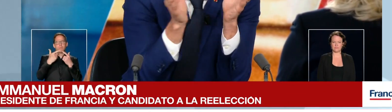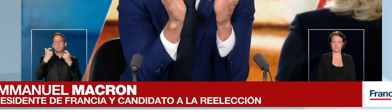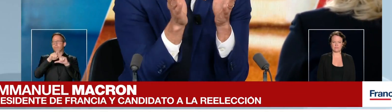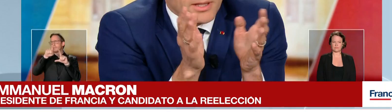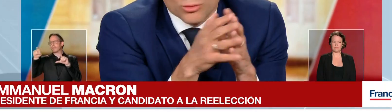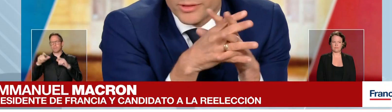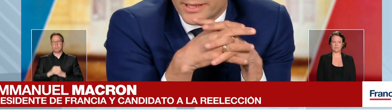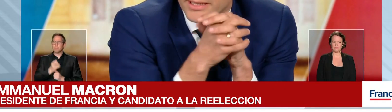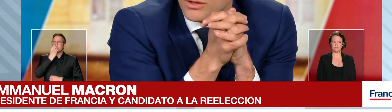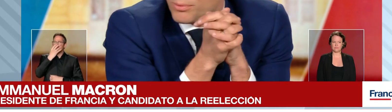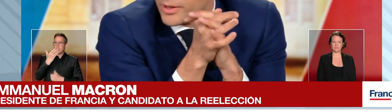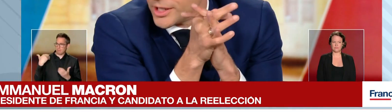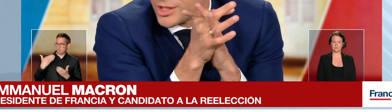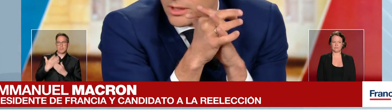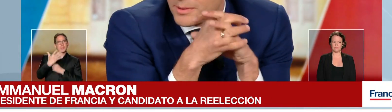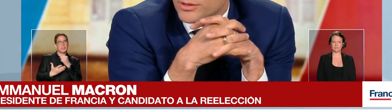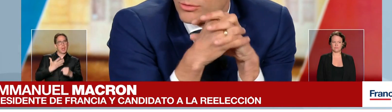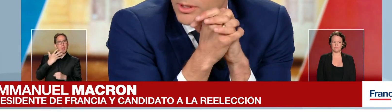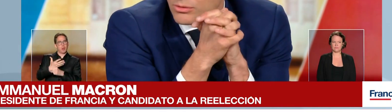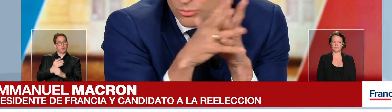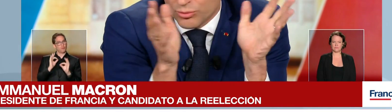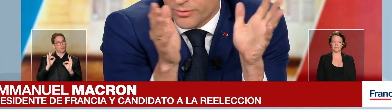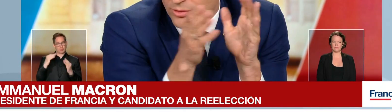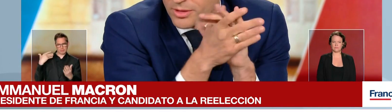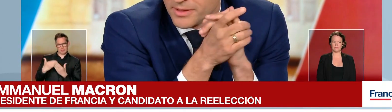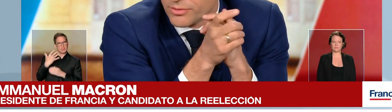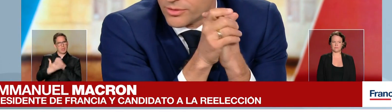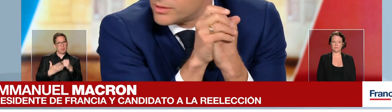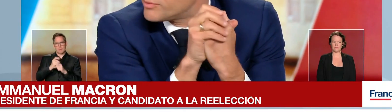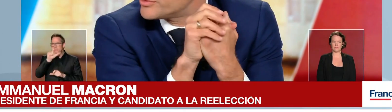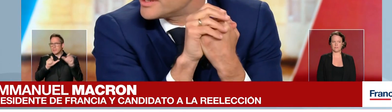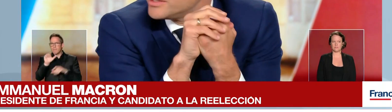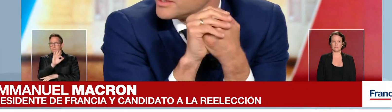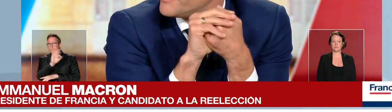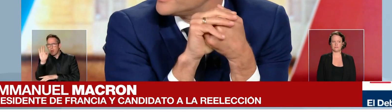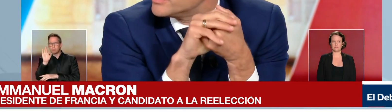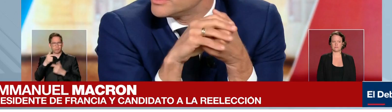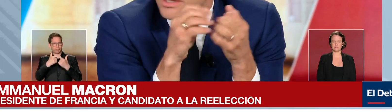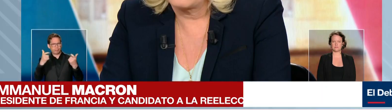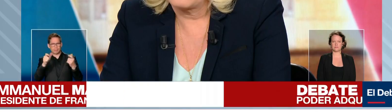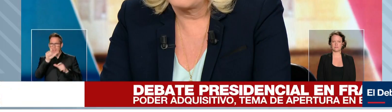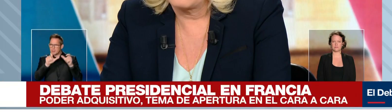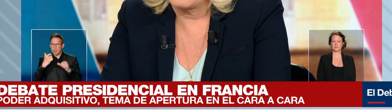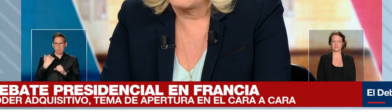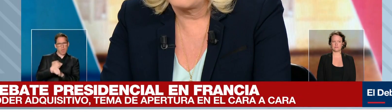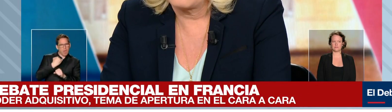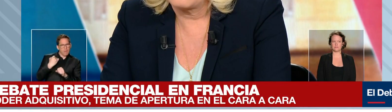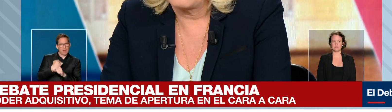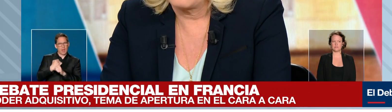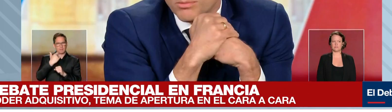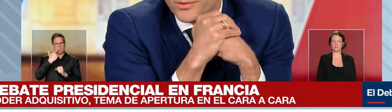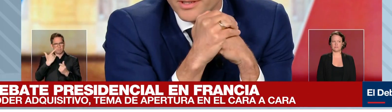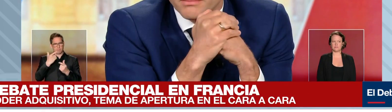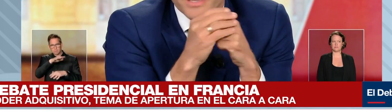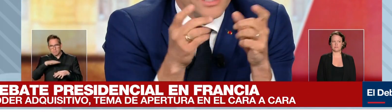INSEE y otros, establecen que el poder adquisitivo de todos los franceses y francesas que trabajan y que son